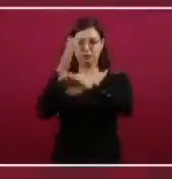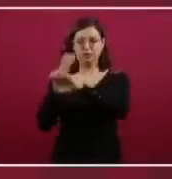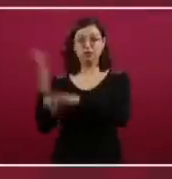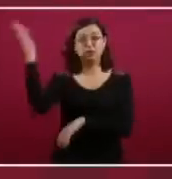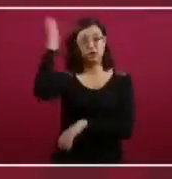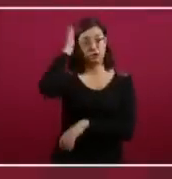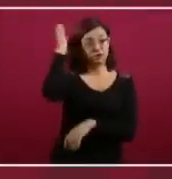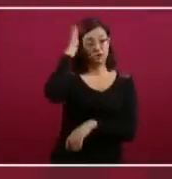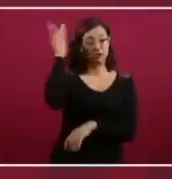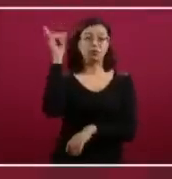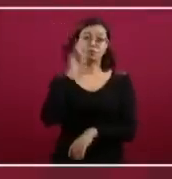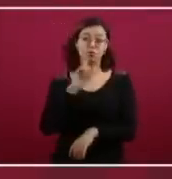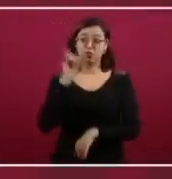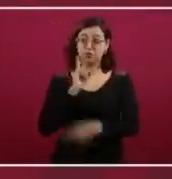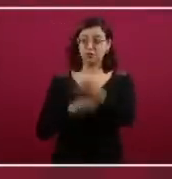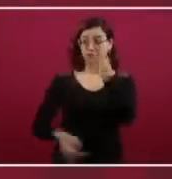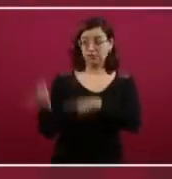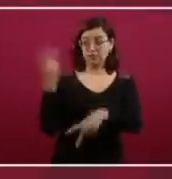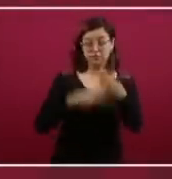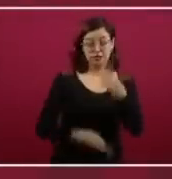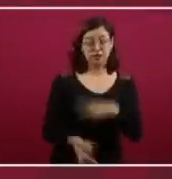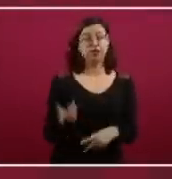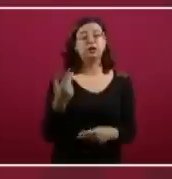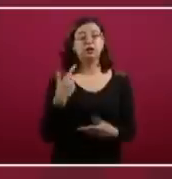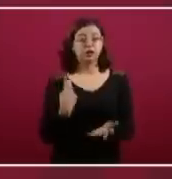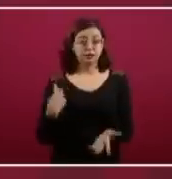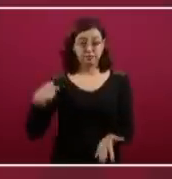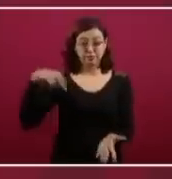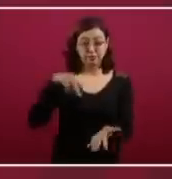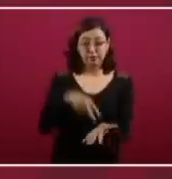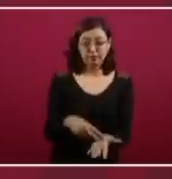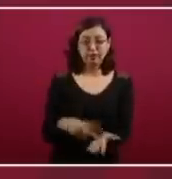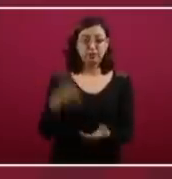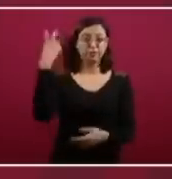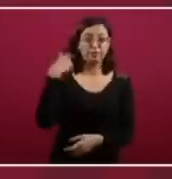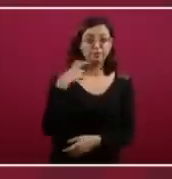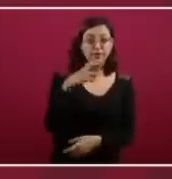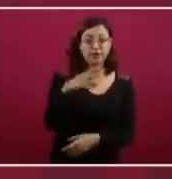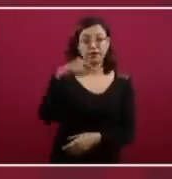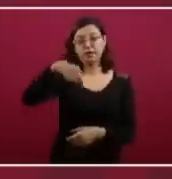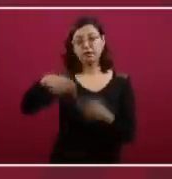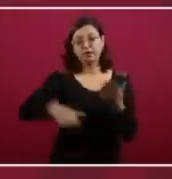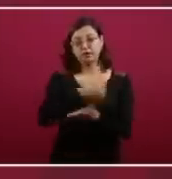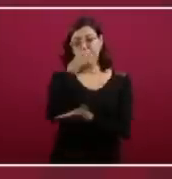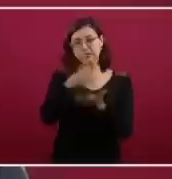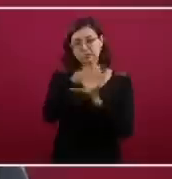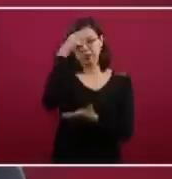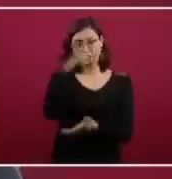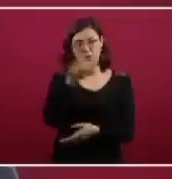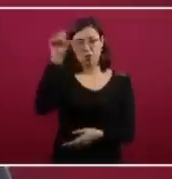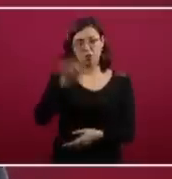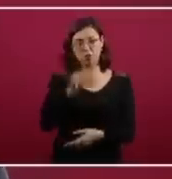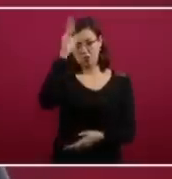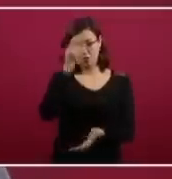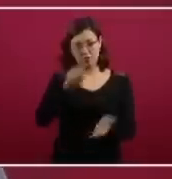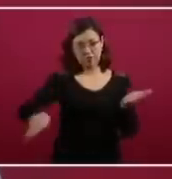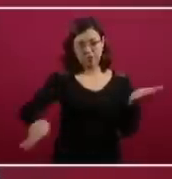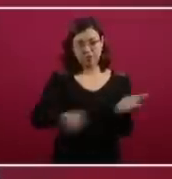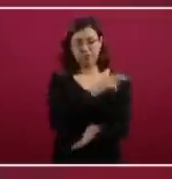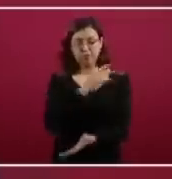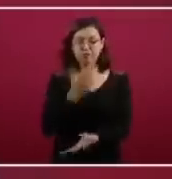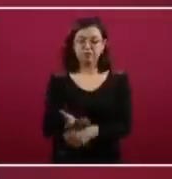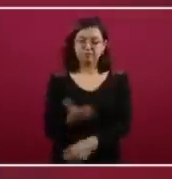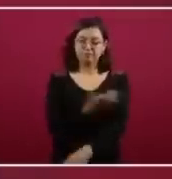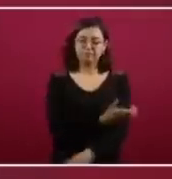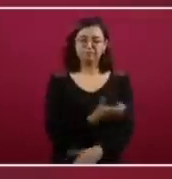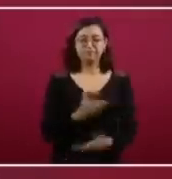aquí presentes y que viajaron a la Ciudad de México para acompañarlos en la firma de este acuerdo. Como